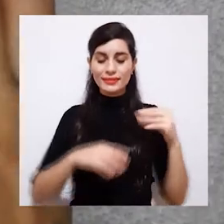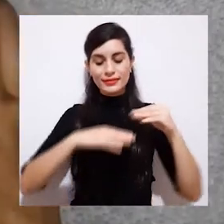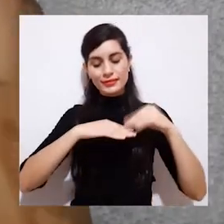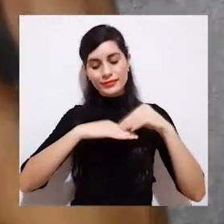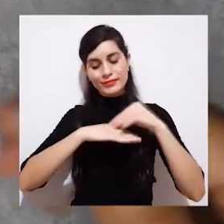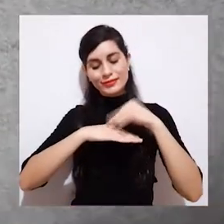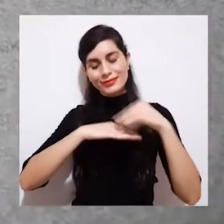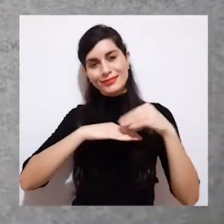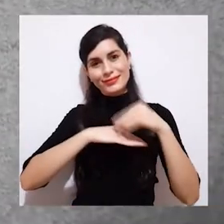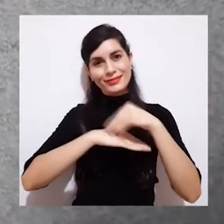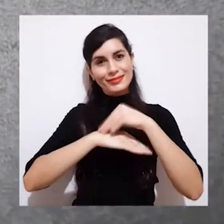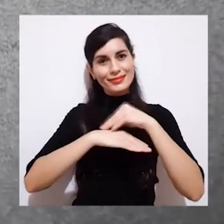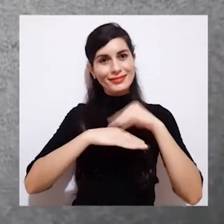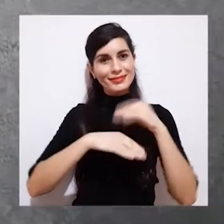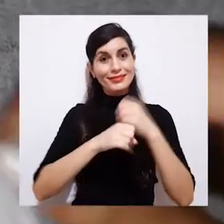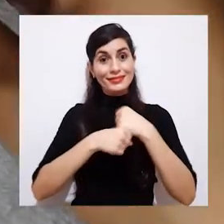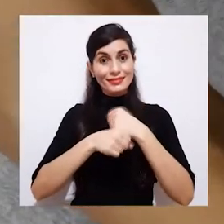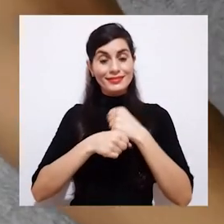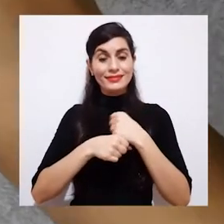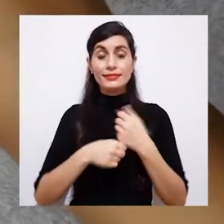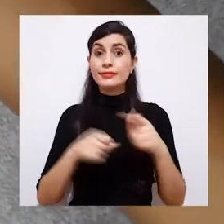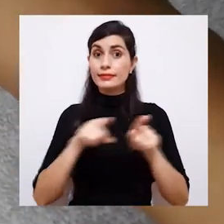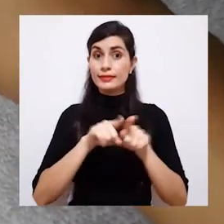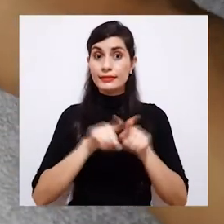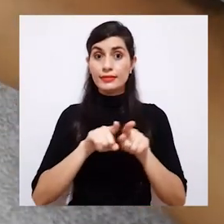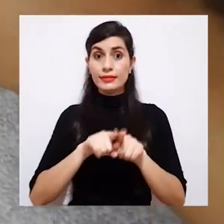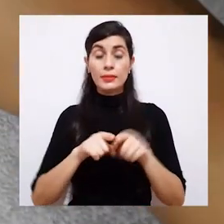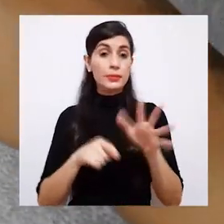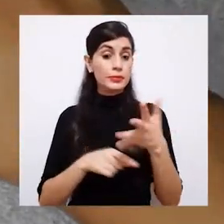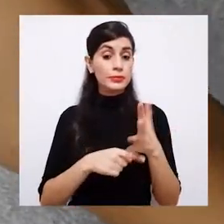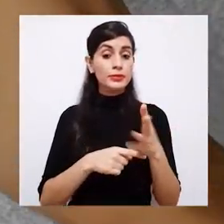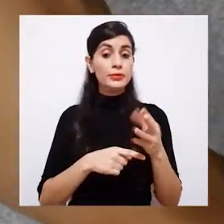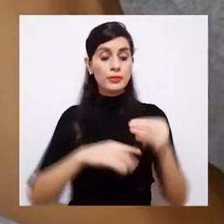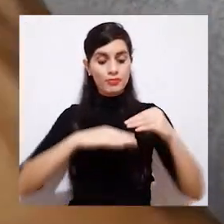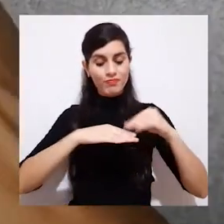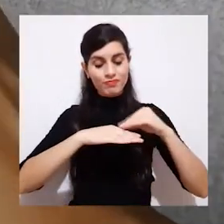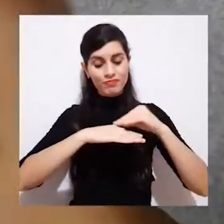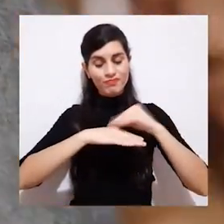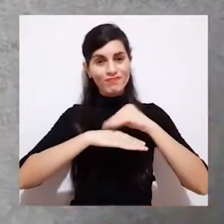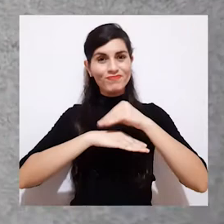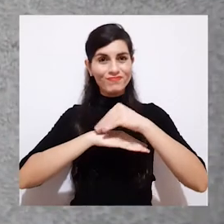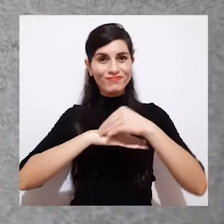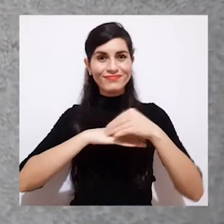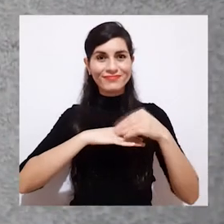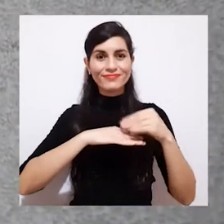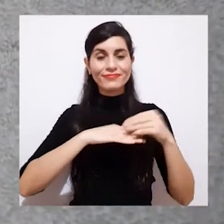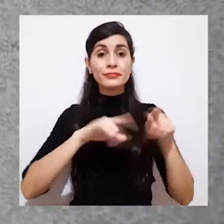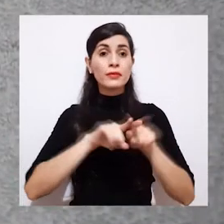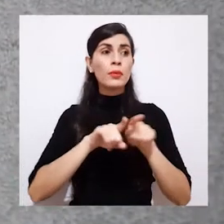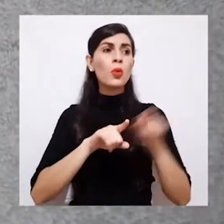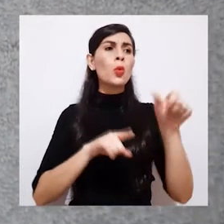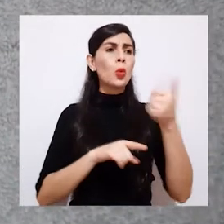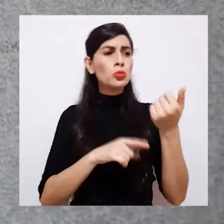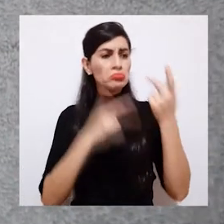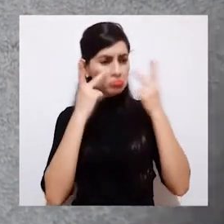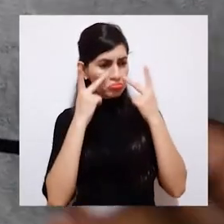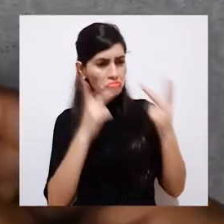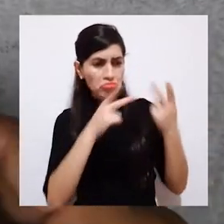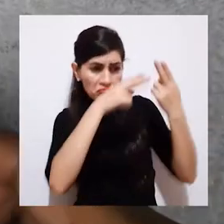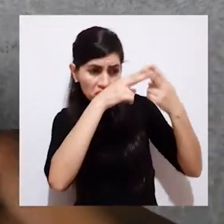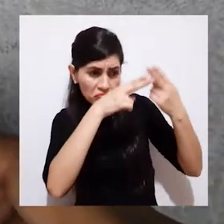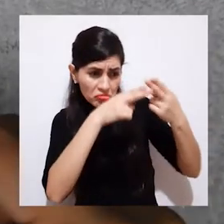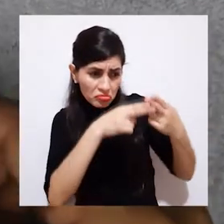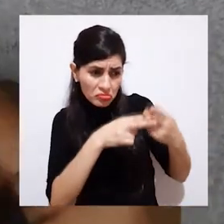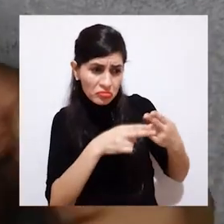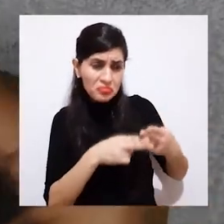fácil y rápido de hacer. Asimismo, pues lo que es el Mastic o el Spirit Gum que estamos utilizando, hay varias marcas que lo manejan,